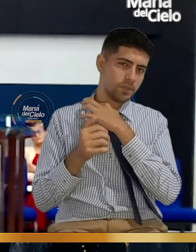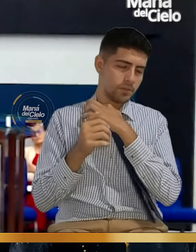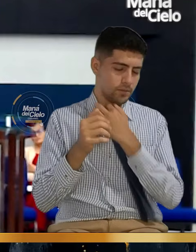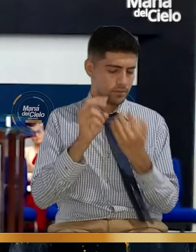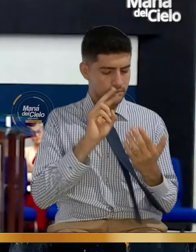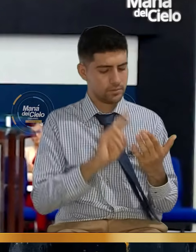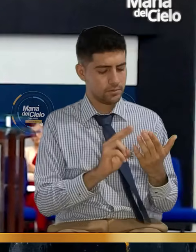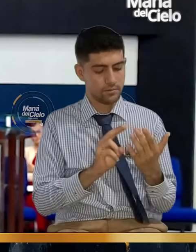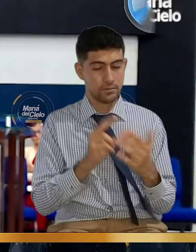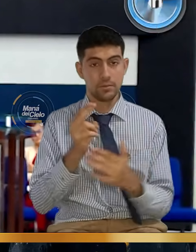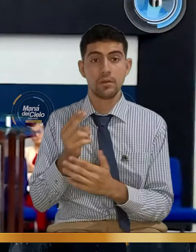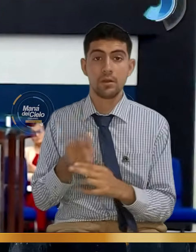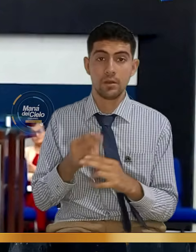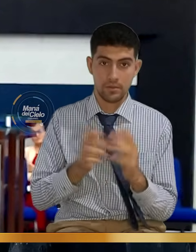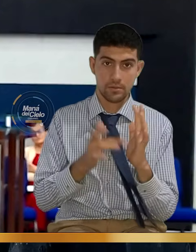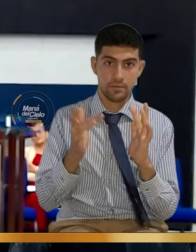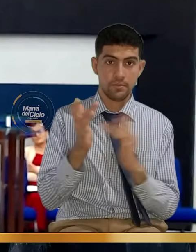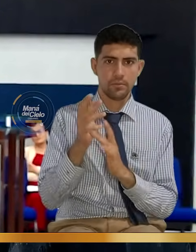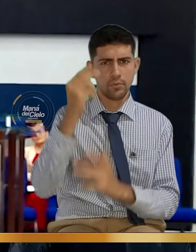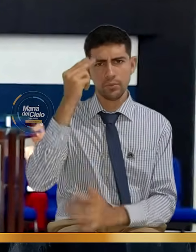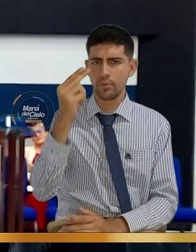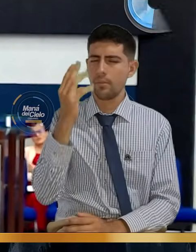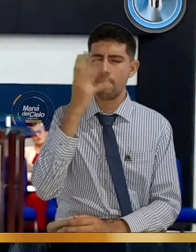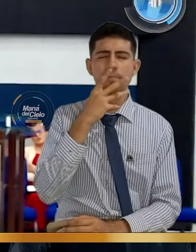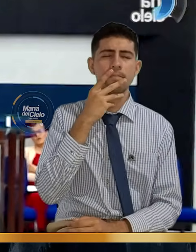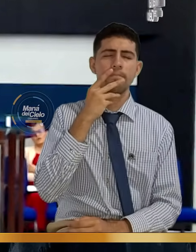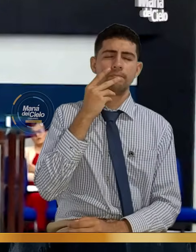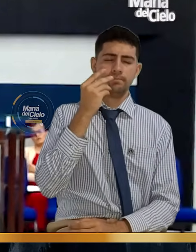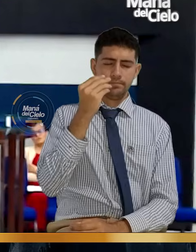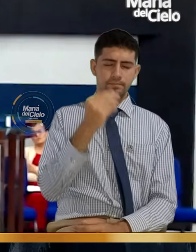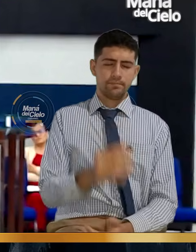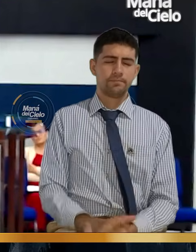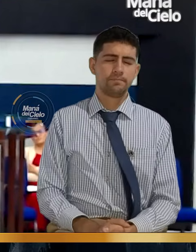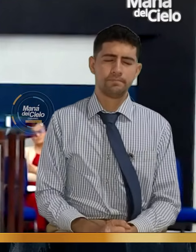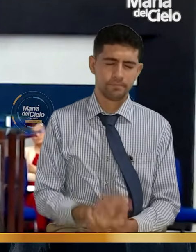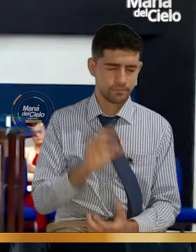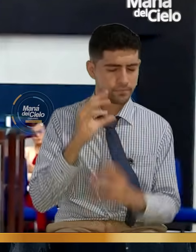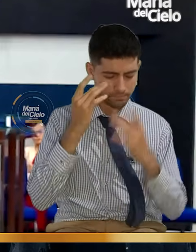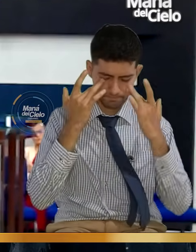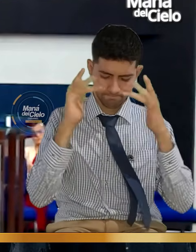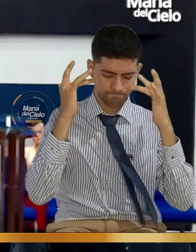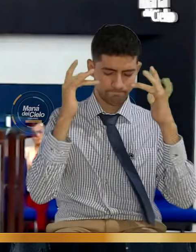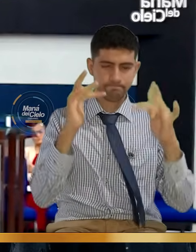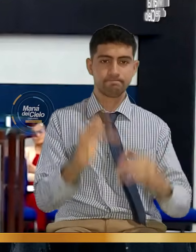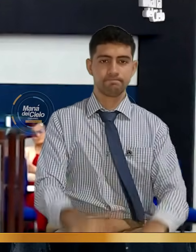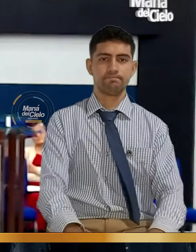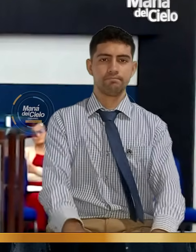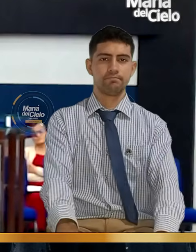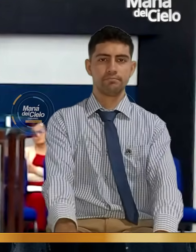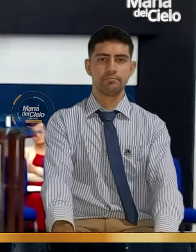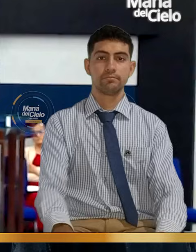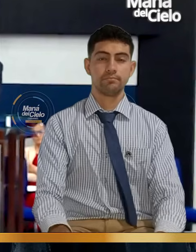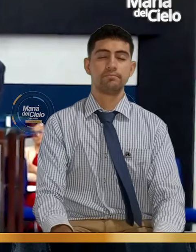que ese amén iba a estar fuerte. Este es mejor que Netflix y que Disney, y bueno, ustedes saben más que